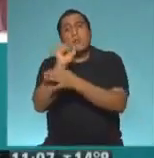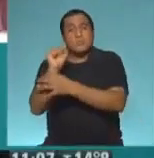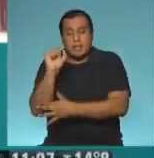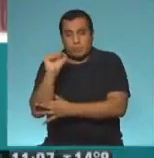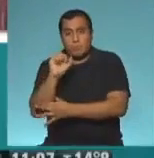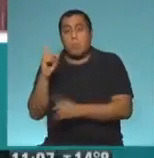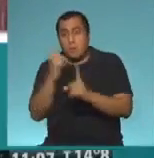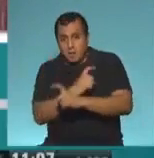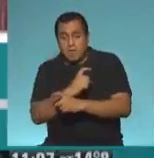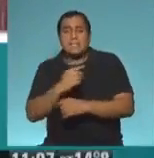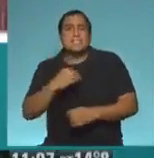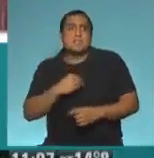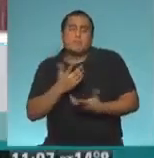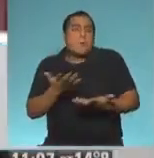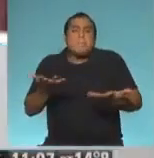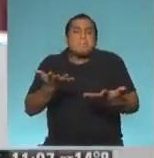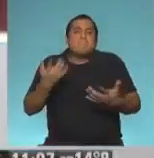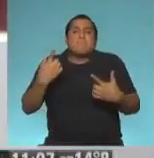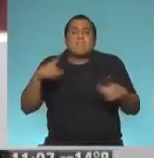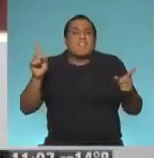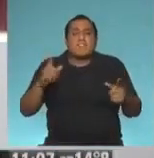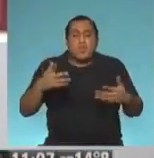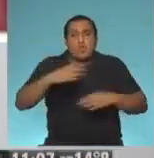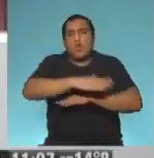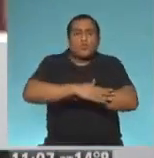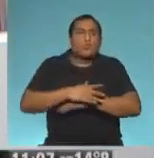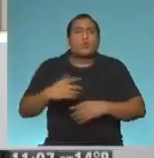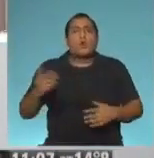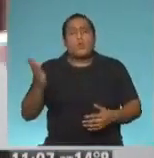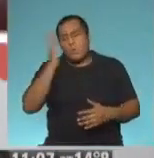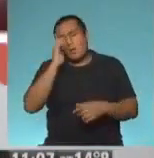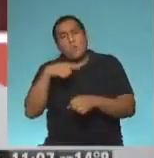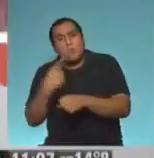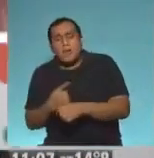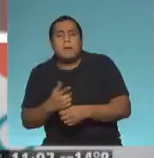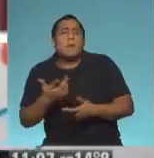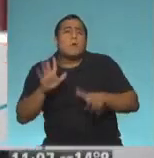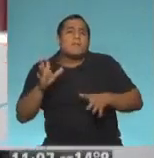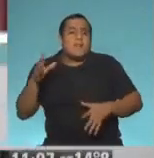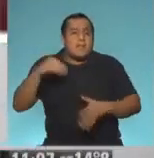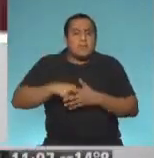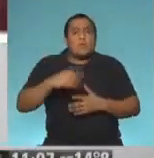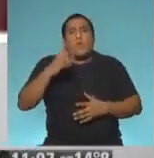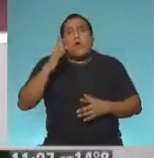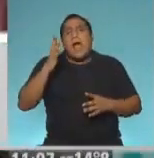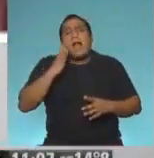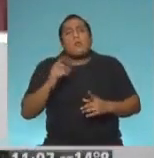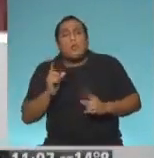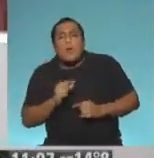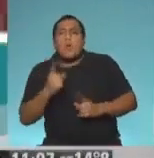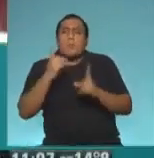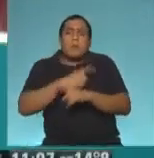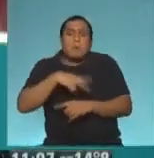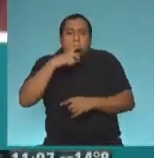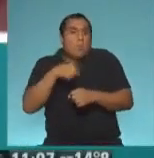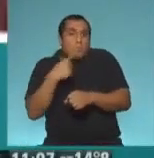tener síntomas inespecíficos, por ejemplo, problemas de conducta o de sueño, que en realidad sea que les duele algo, que tengan problemas para respirar. Entonces